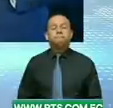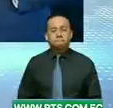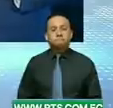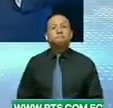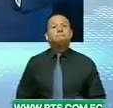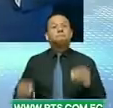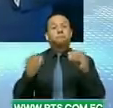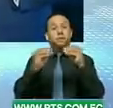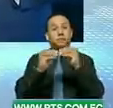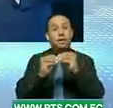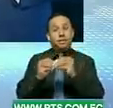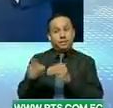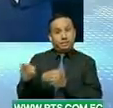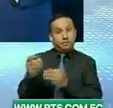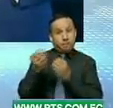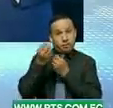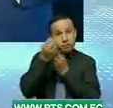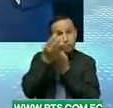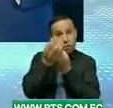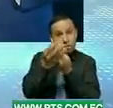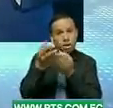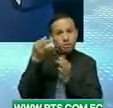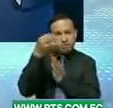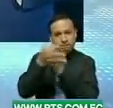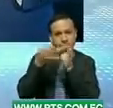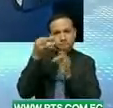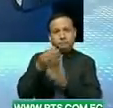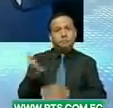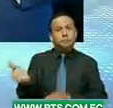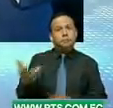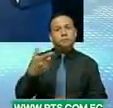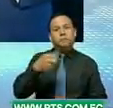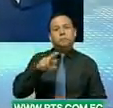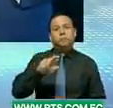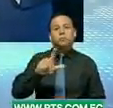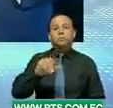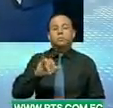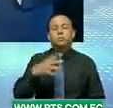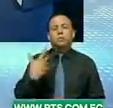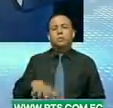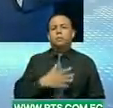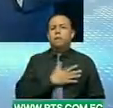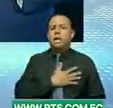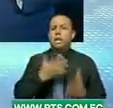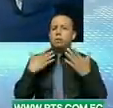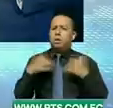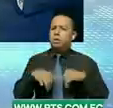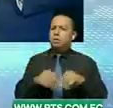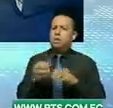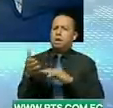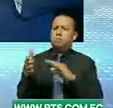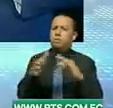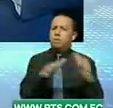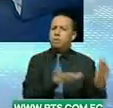Ahora sí, vamos con el desarrollo de la información que nos tiene Charlie Pisa. Y lamentablemente son más muertes en Guayaquil. Adelante, Charlie.